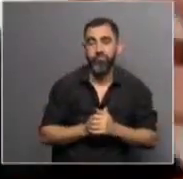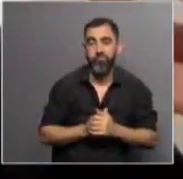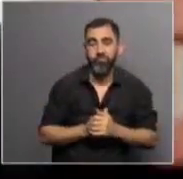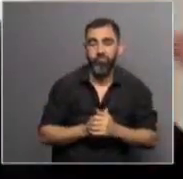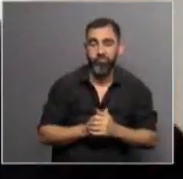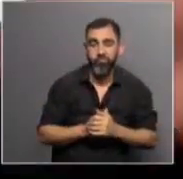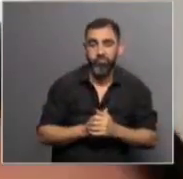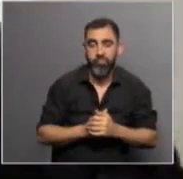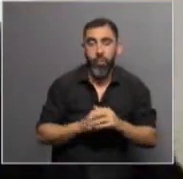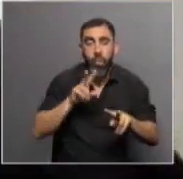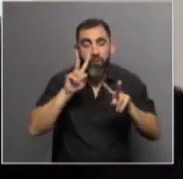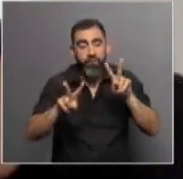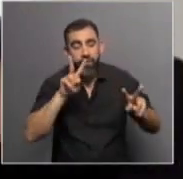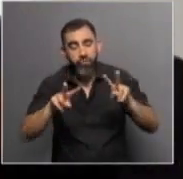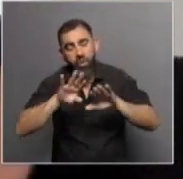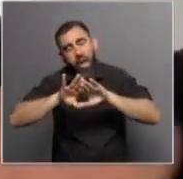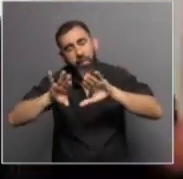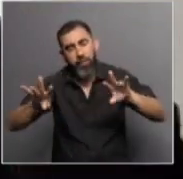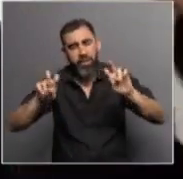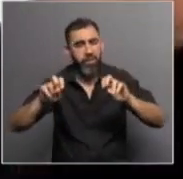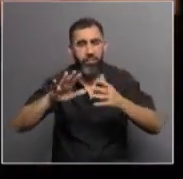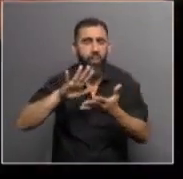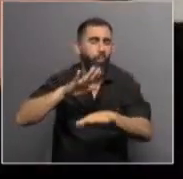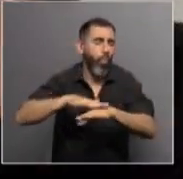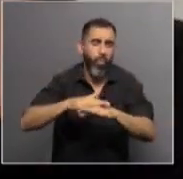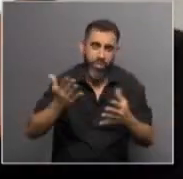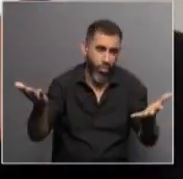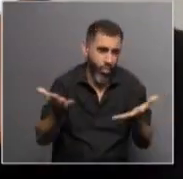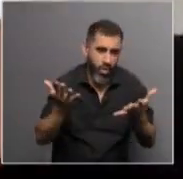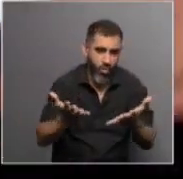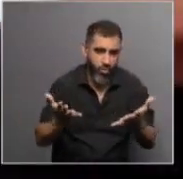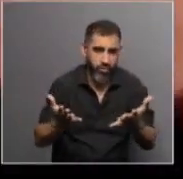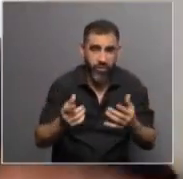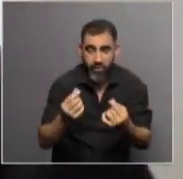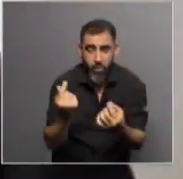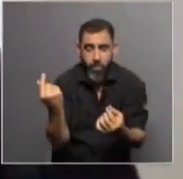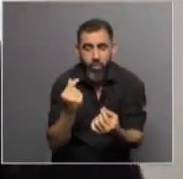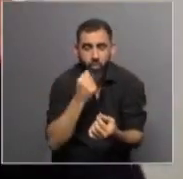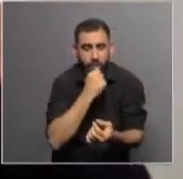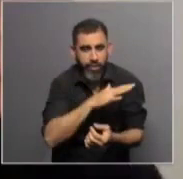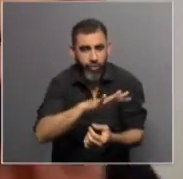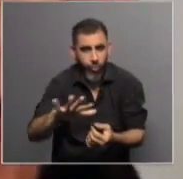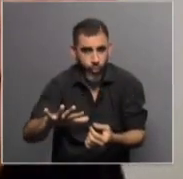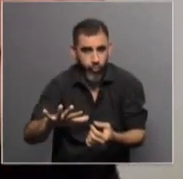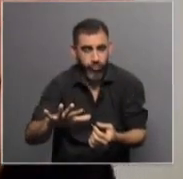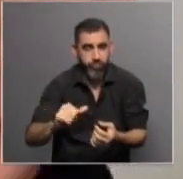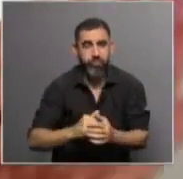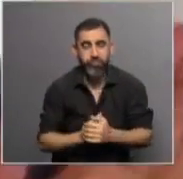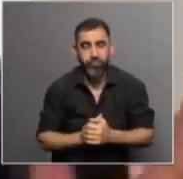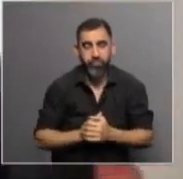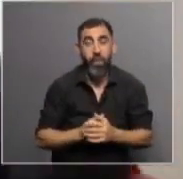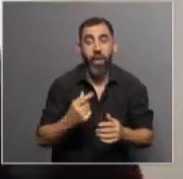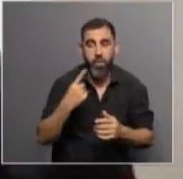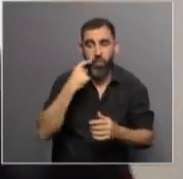concita una mirada que trasciende lo circunstancial, trasciende este minuto histórico y en cierta medida te das cuenta de